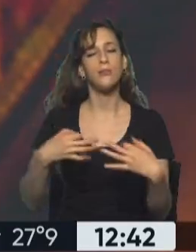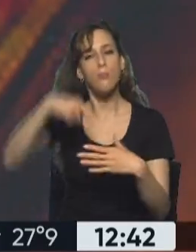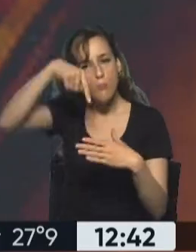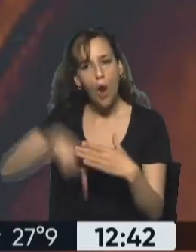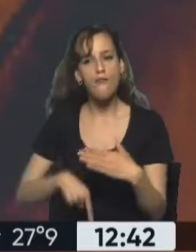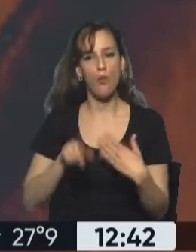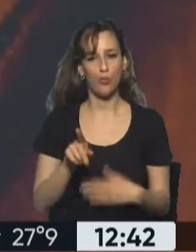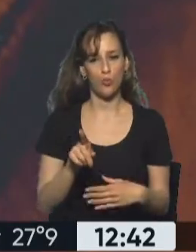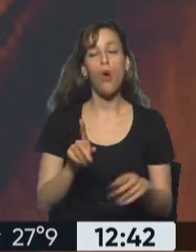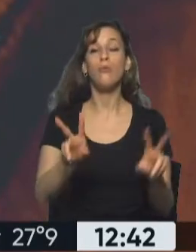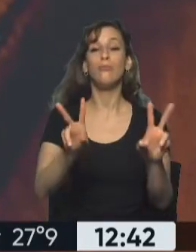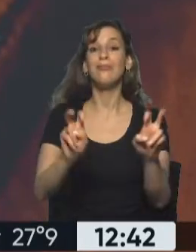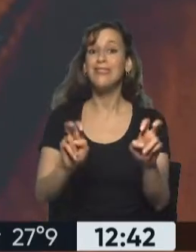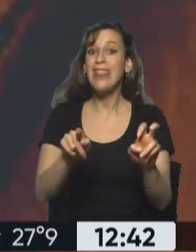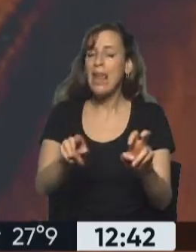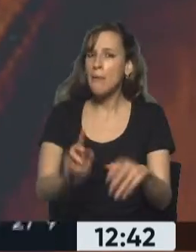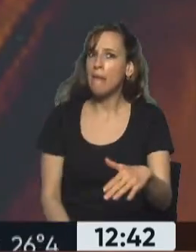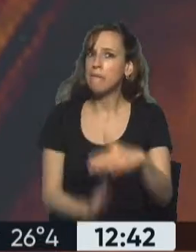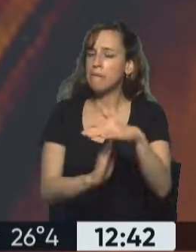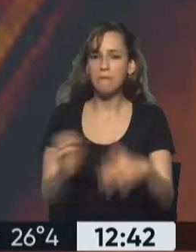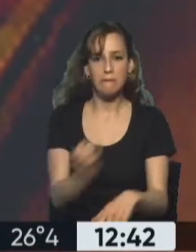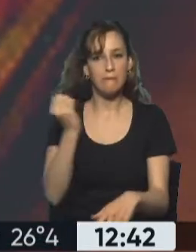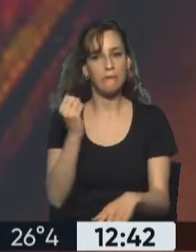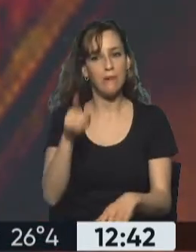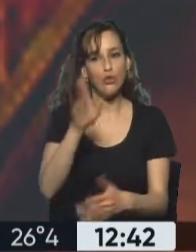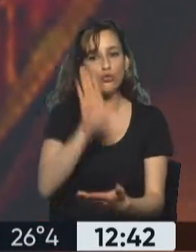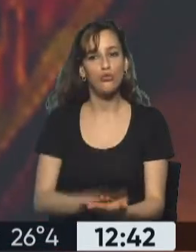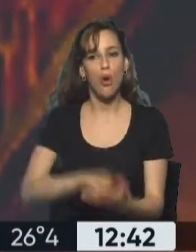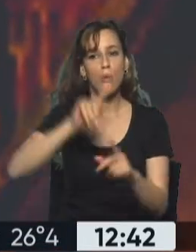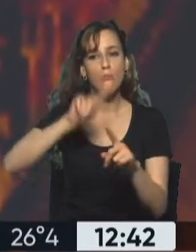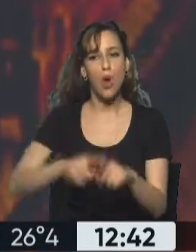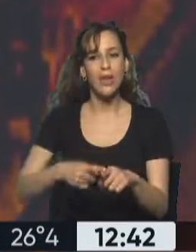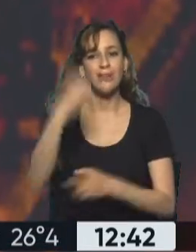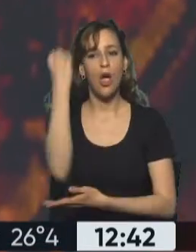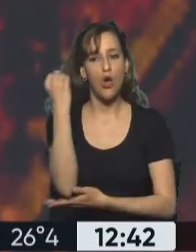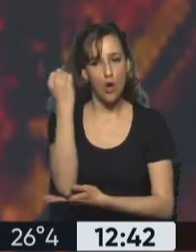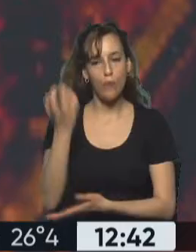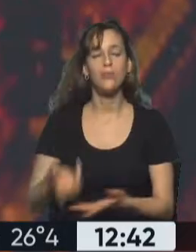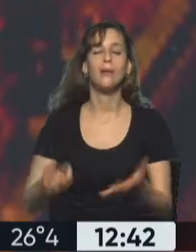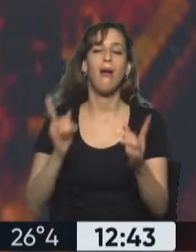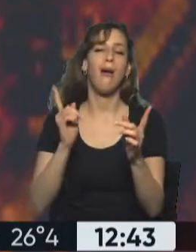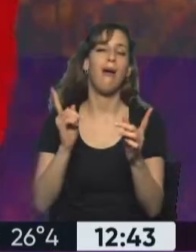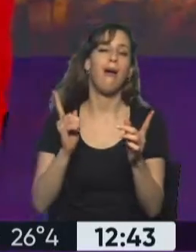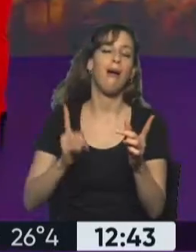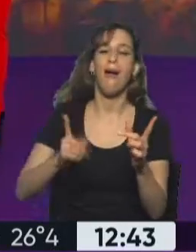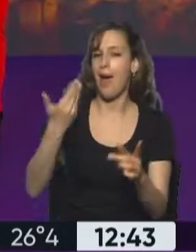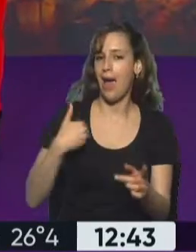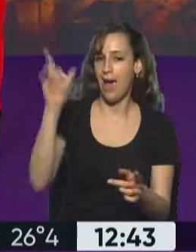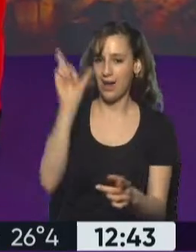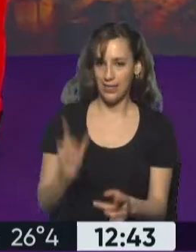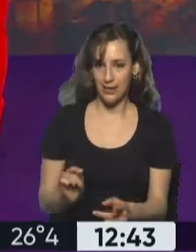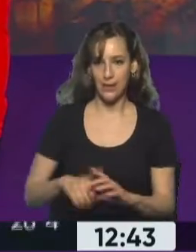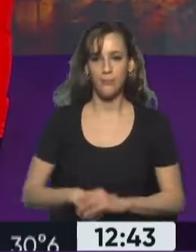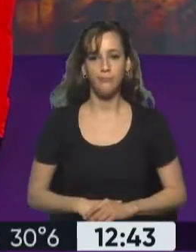sigue siendo uno de los temas trascendentales de la política económica y de la economía política en Argentina. Yo